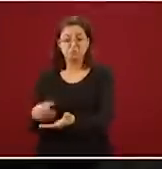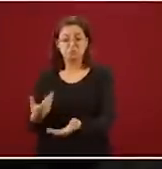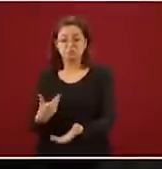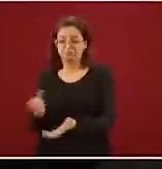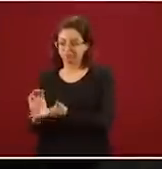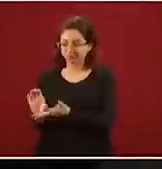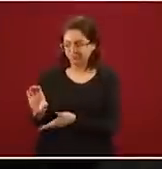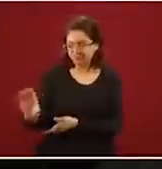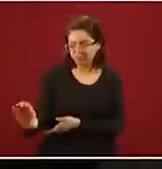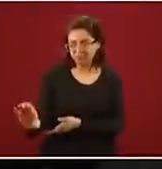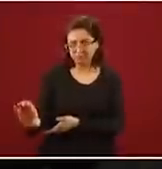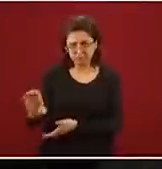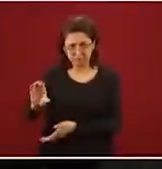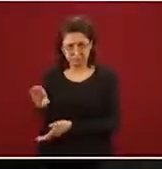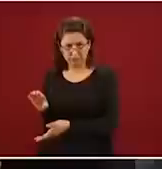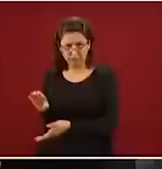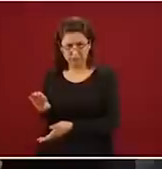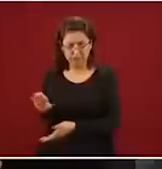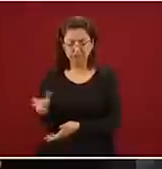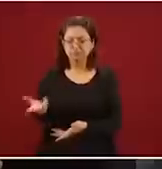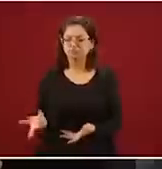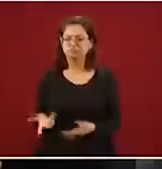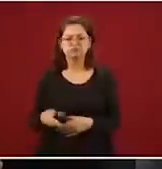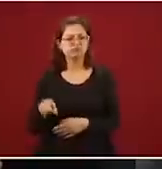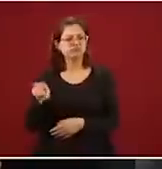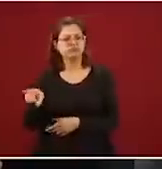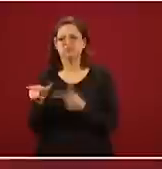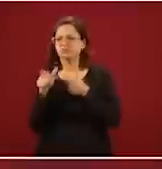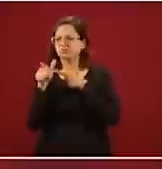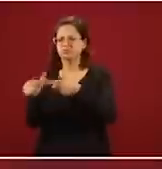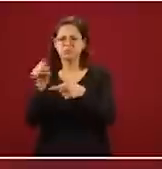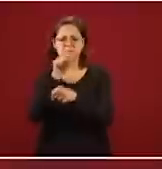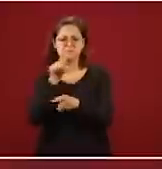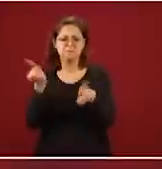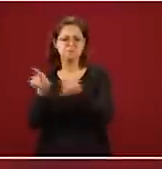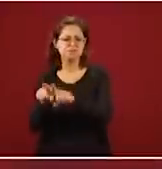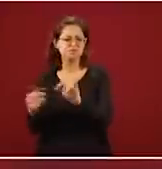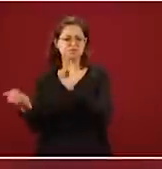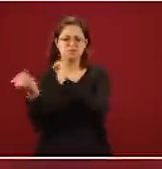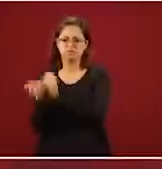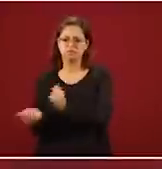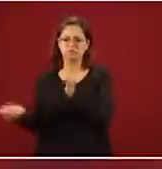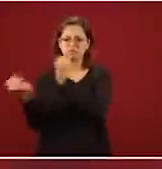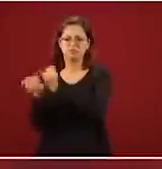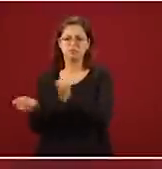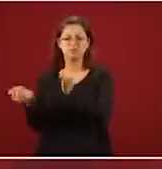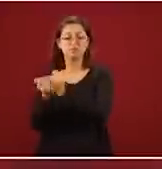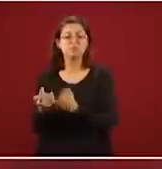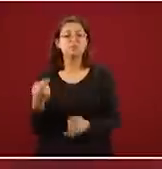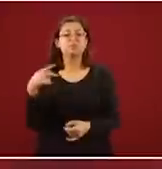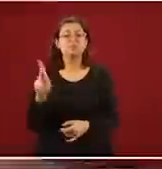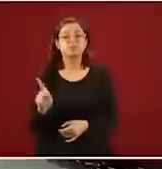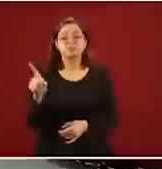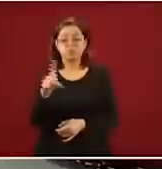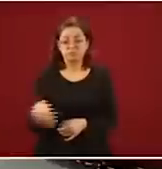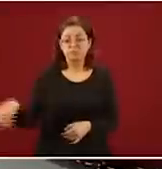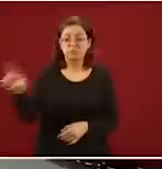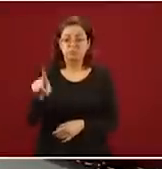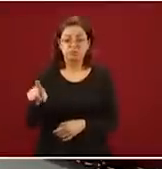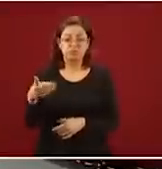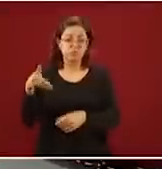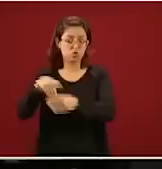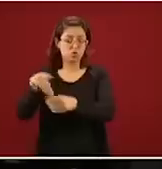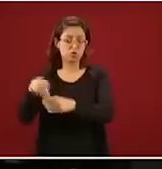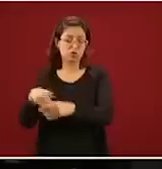presupuesto. No. O ellos siguen operando igual. Sí. Pero en el cobro que seguirían haciendo al